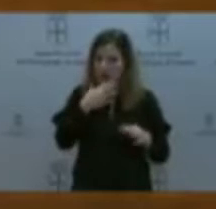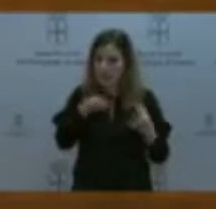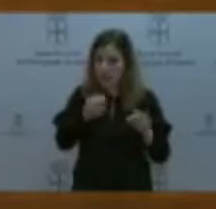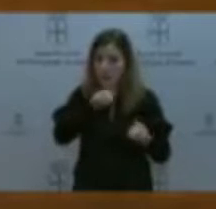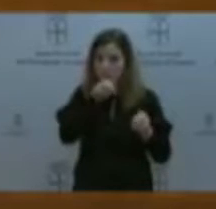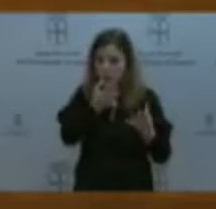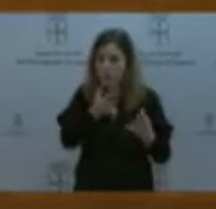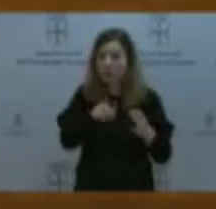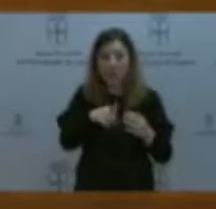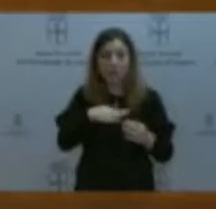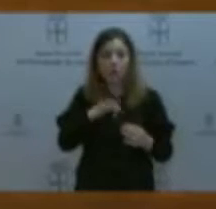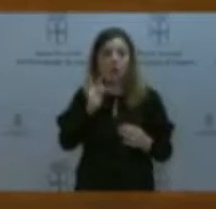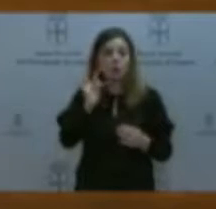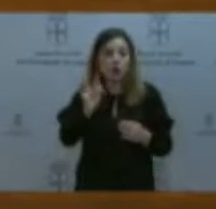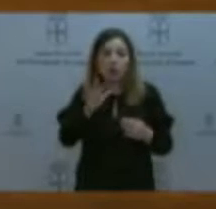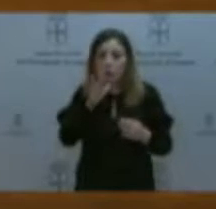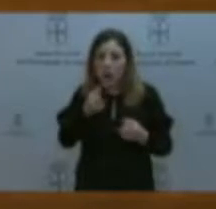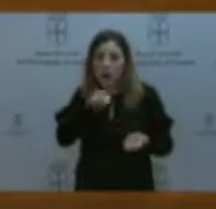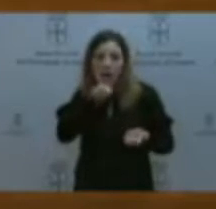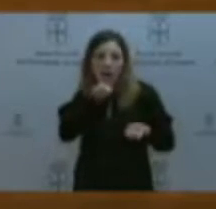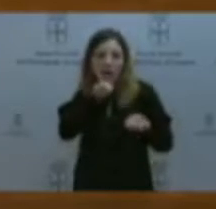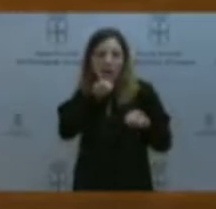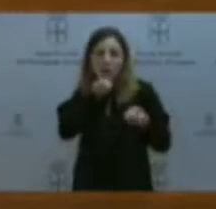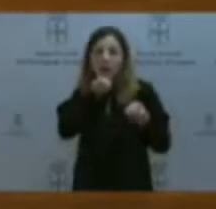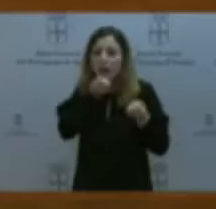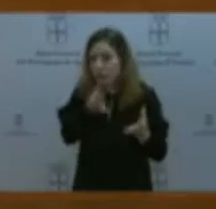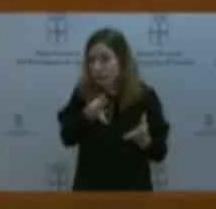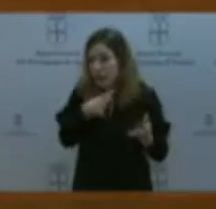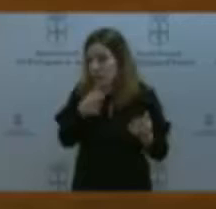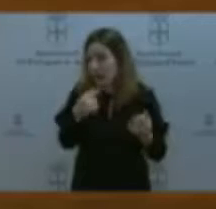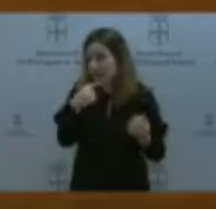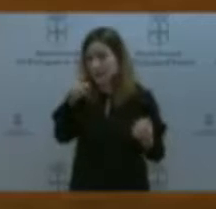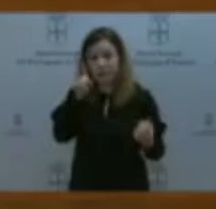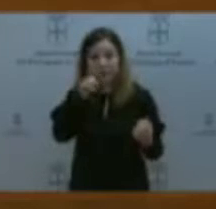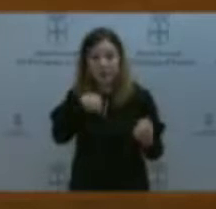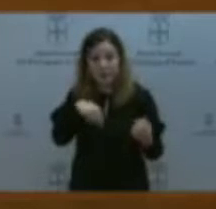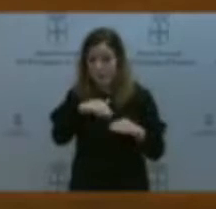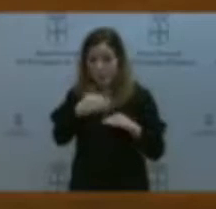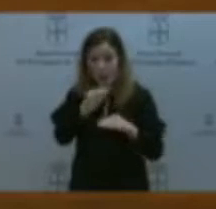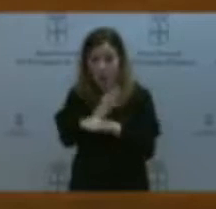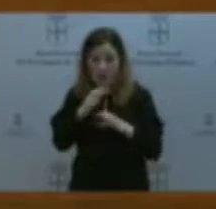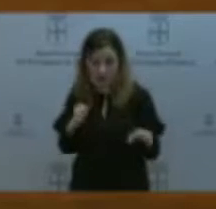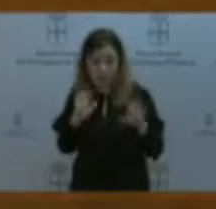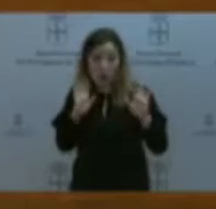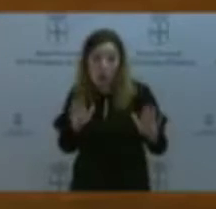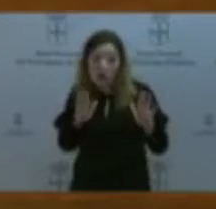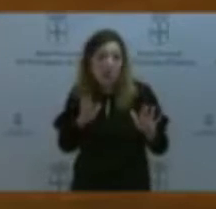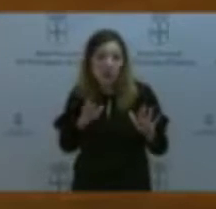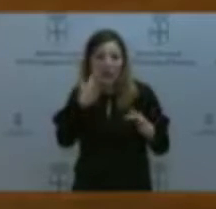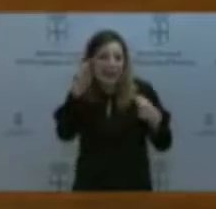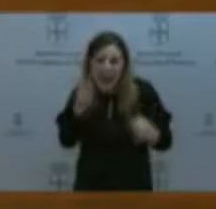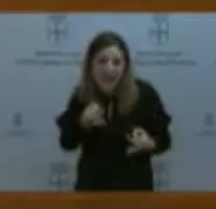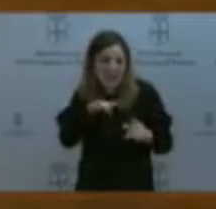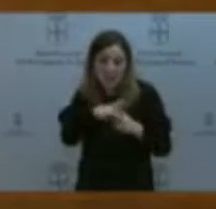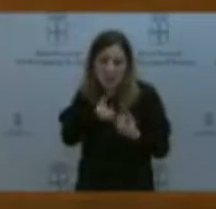una moto fuera del Parlamento, pero no para aportar soluciones reales a una cuestión que sí, que preocupa.